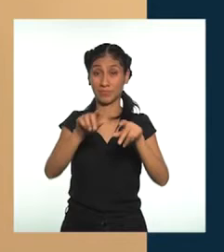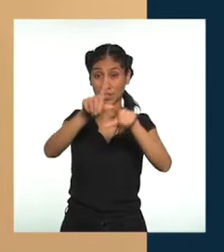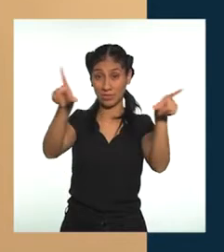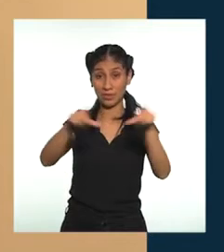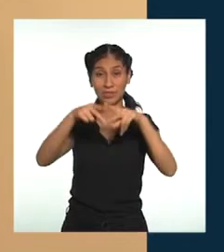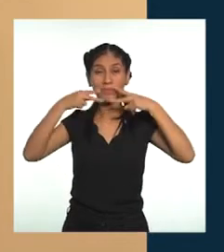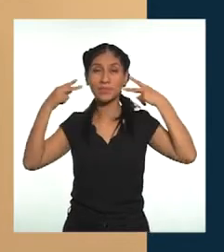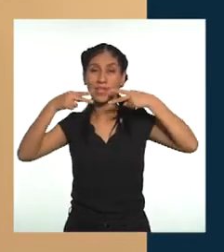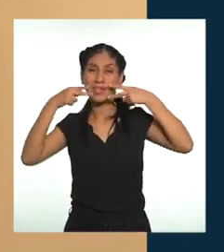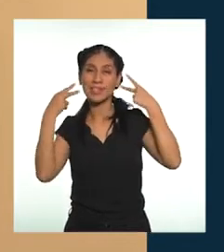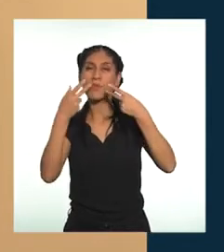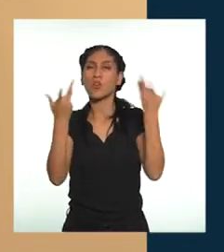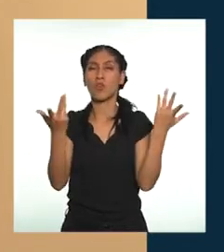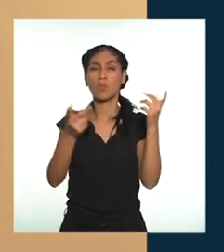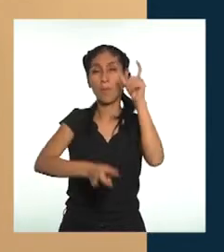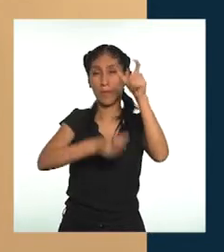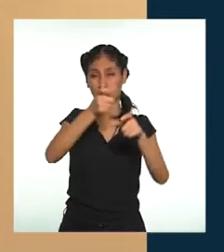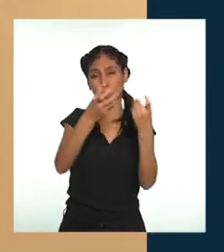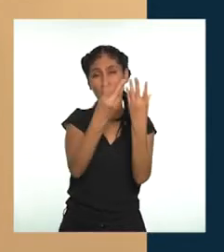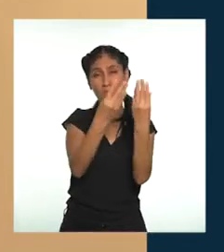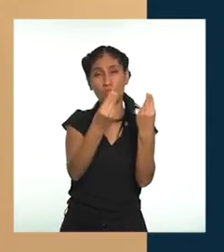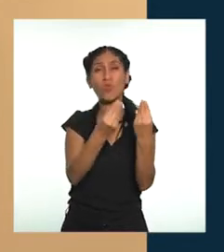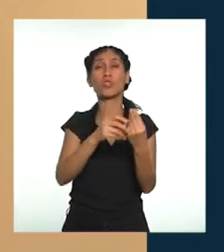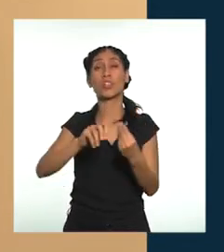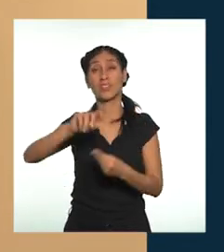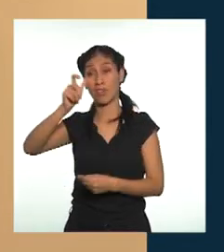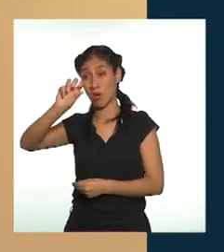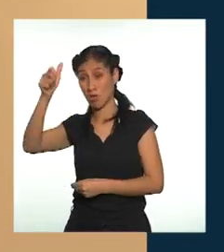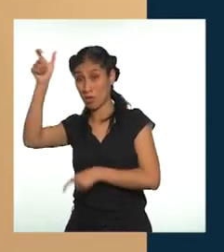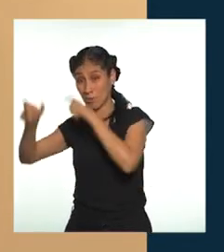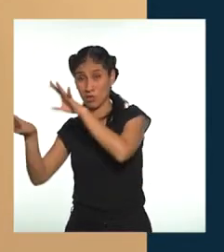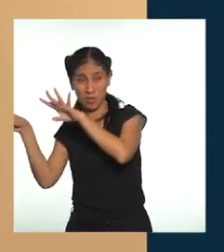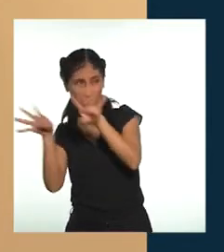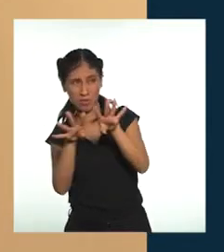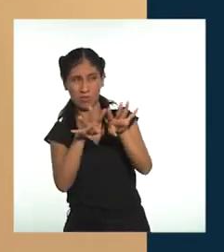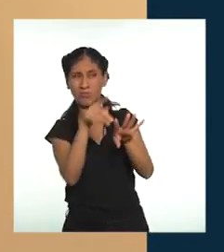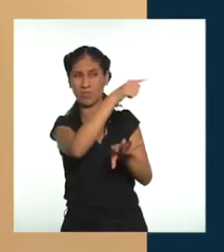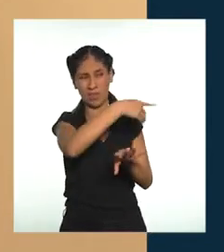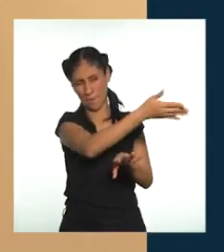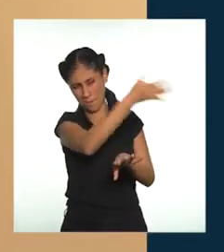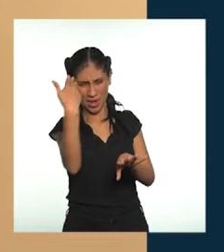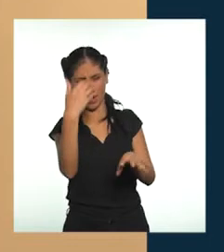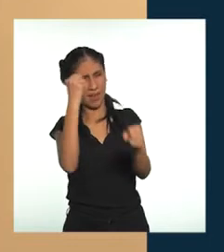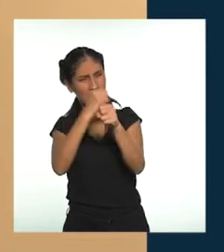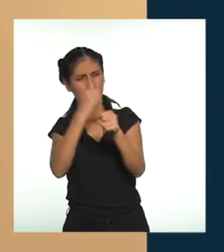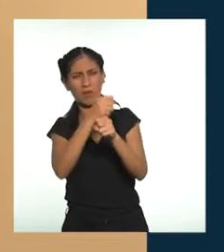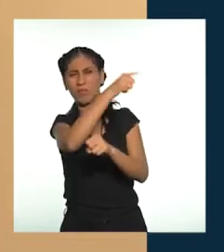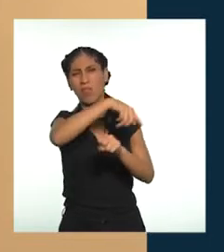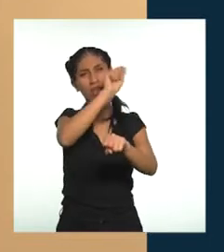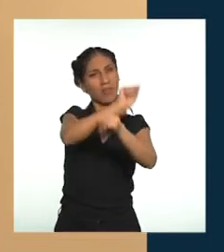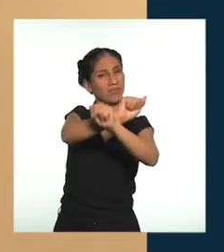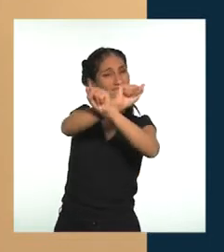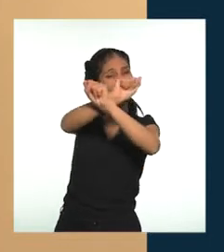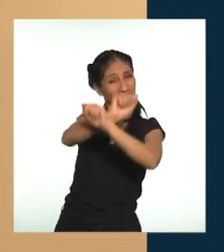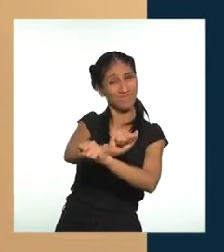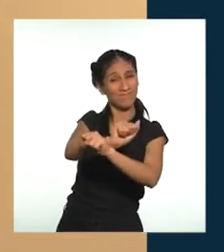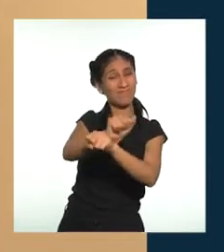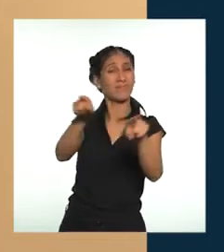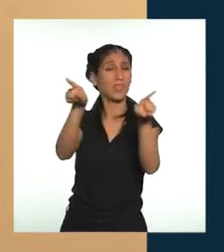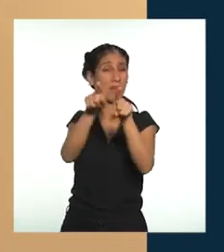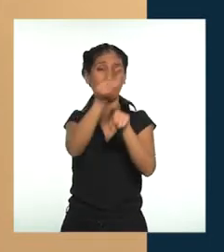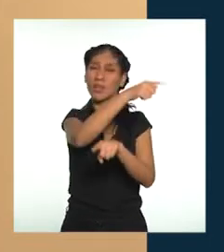en la Amazonía fueron esclavizados para la producción del caucho. Asimismo,